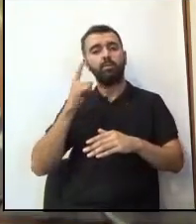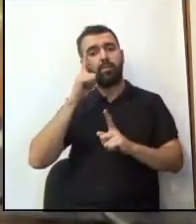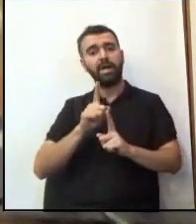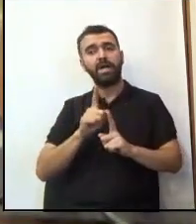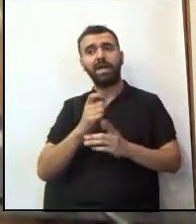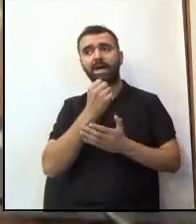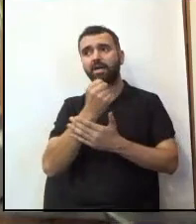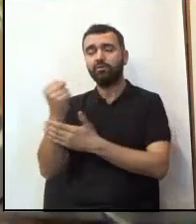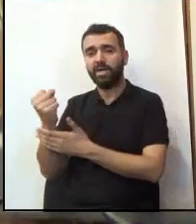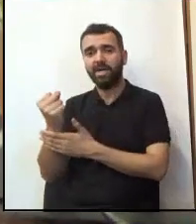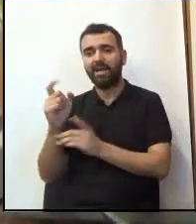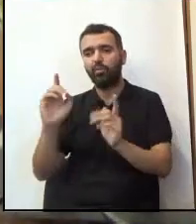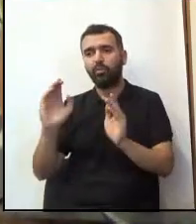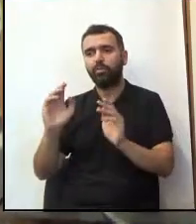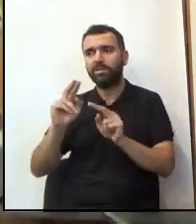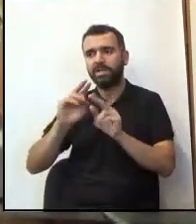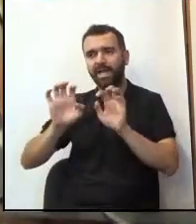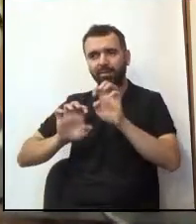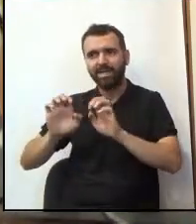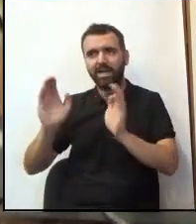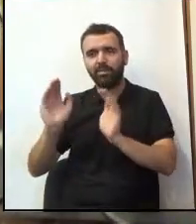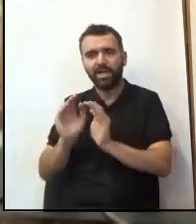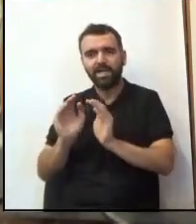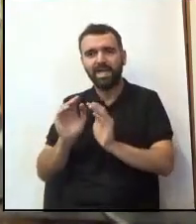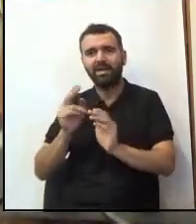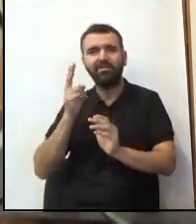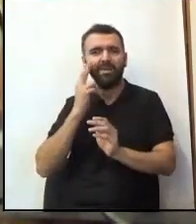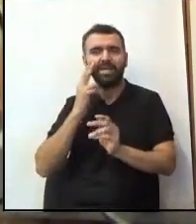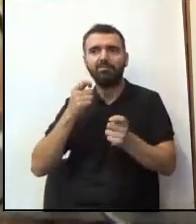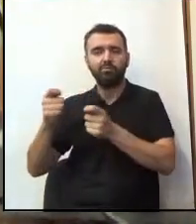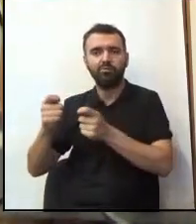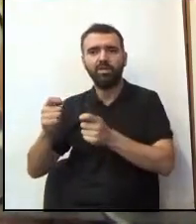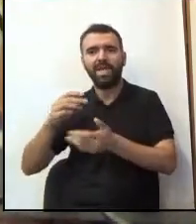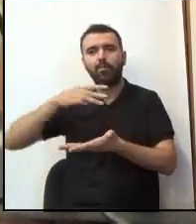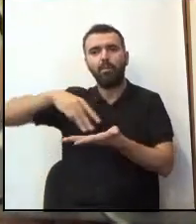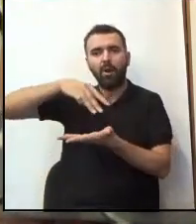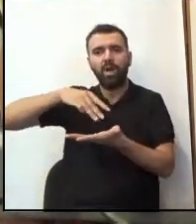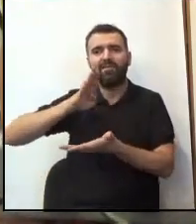ayudar a los pequeños productores vitivinícolas de los Valles del Maule, del Biobío y de Itata.